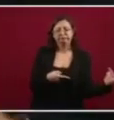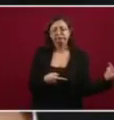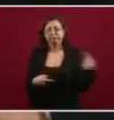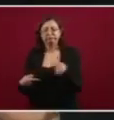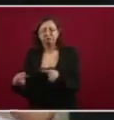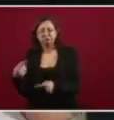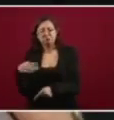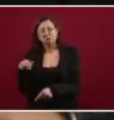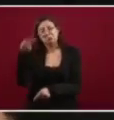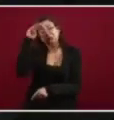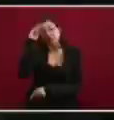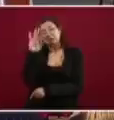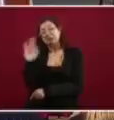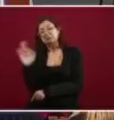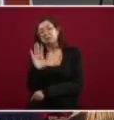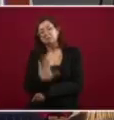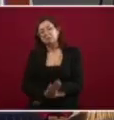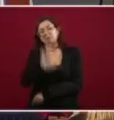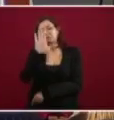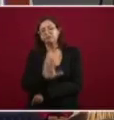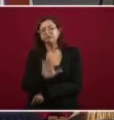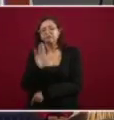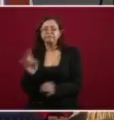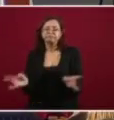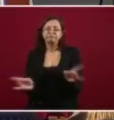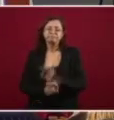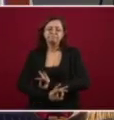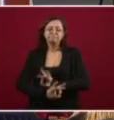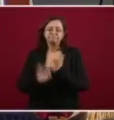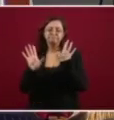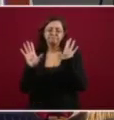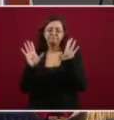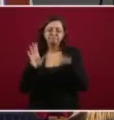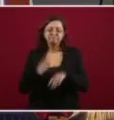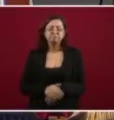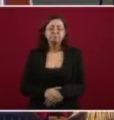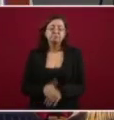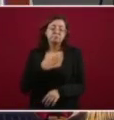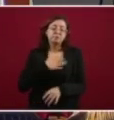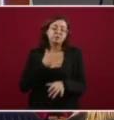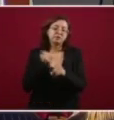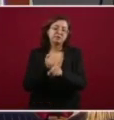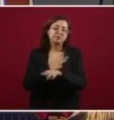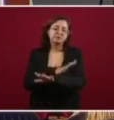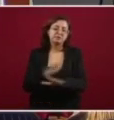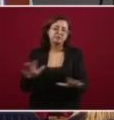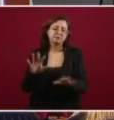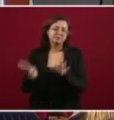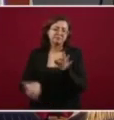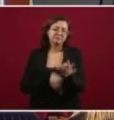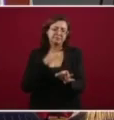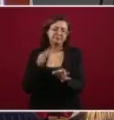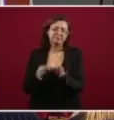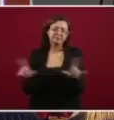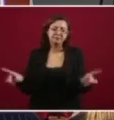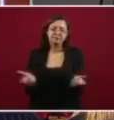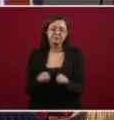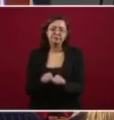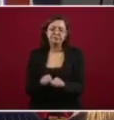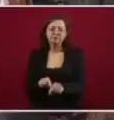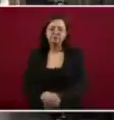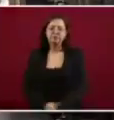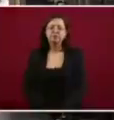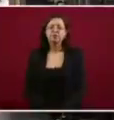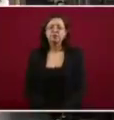la región. Y con esto concluiría, señor presidente, mi participación.